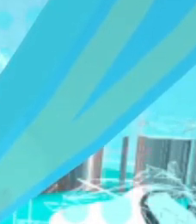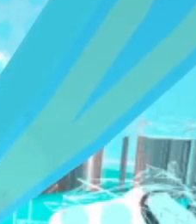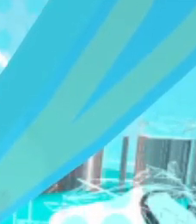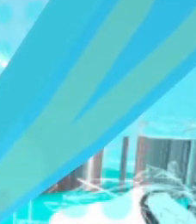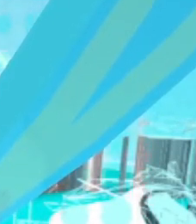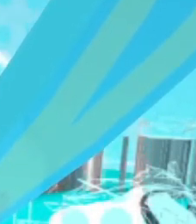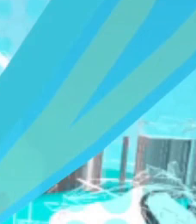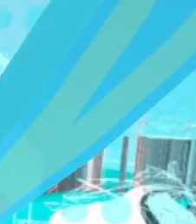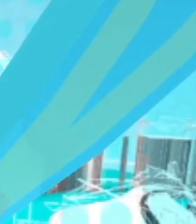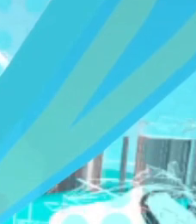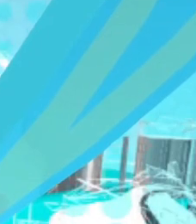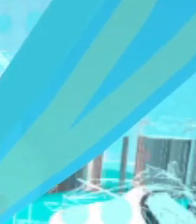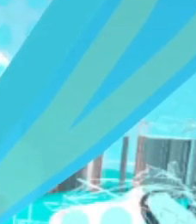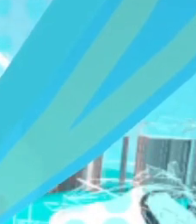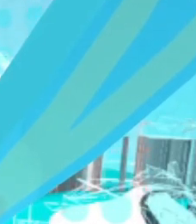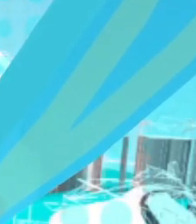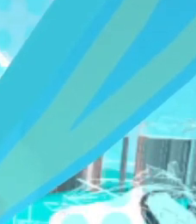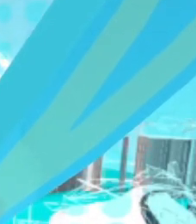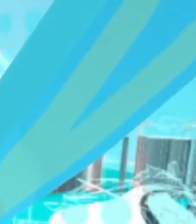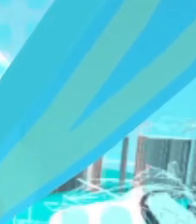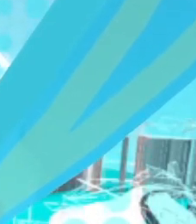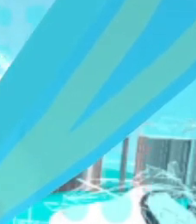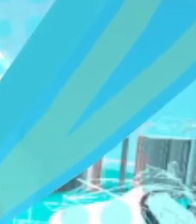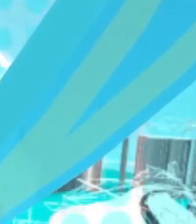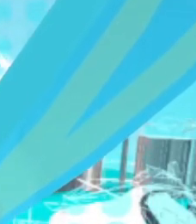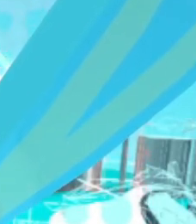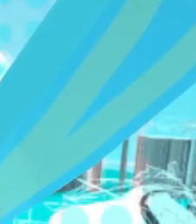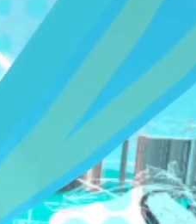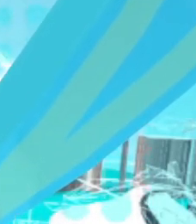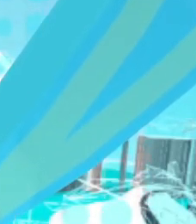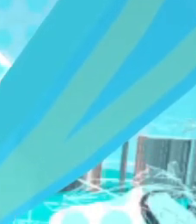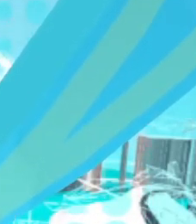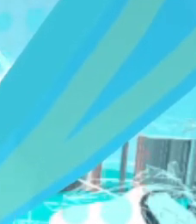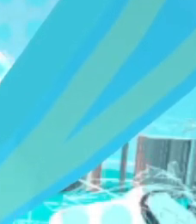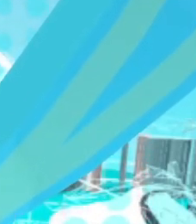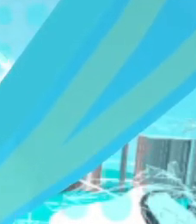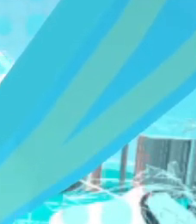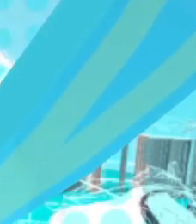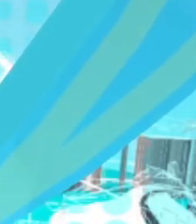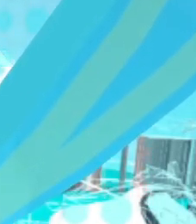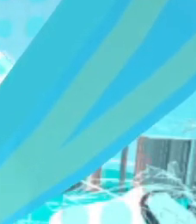venta, 626 colones con 87 céntimos.